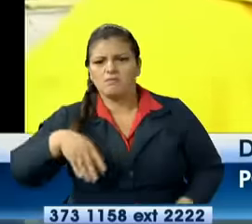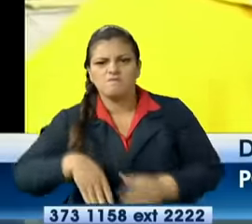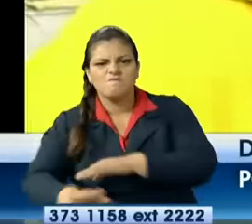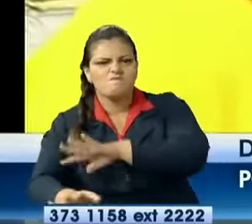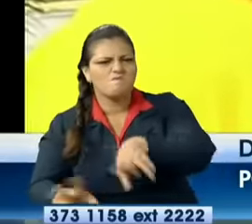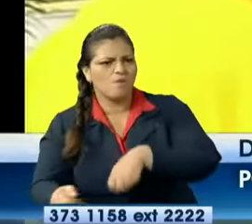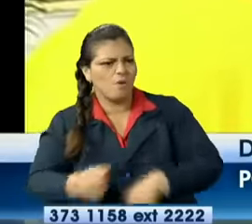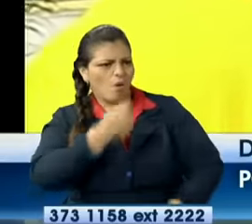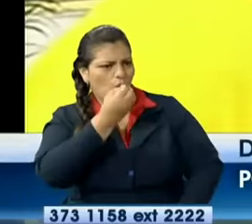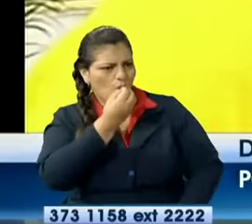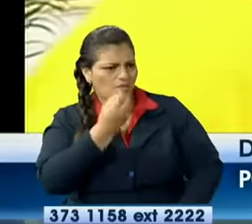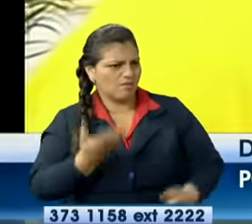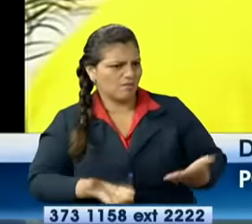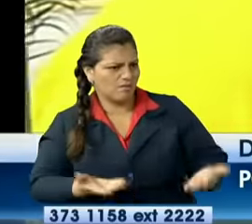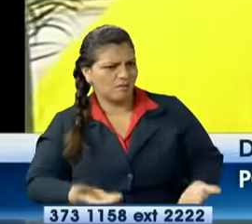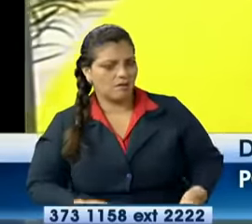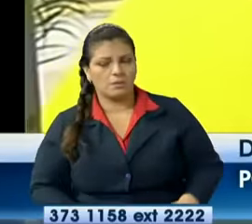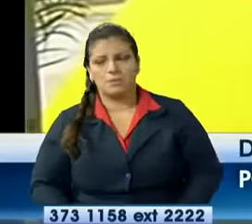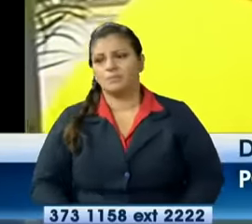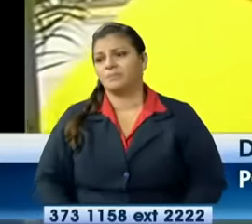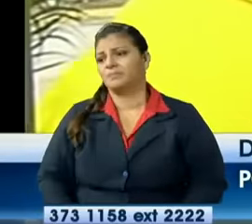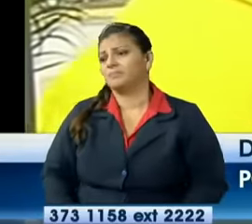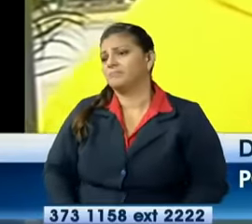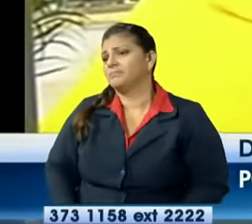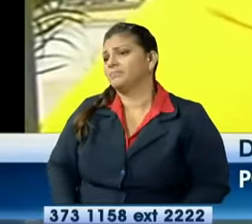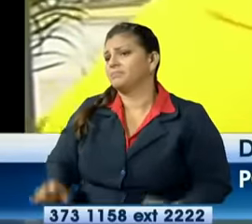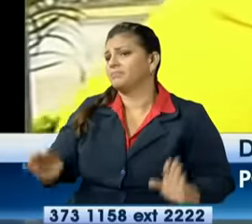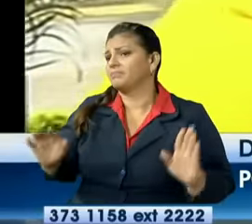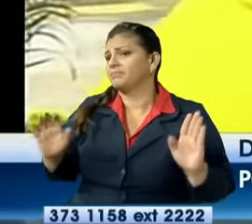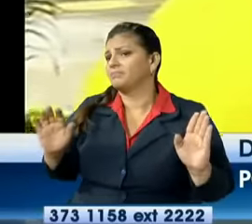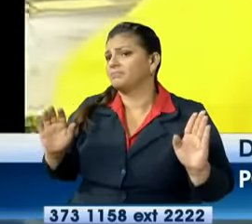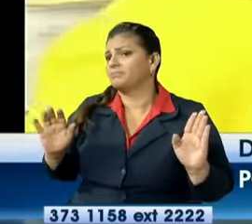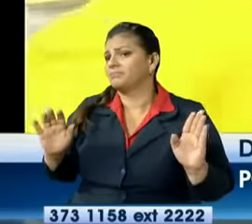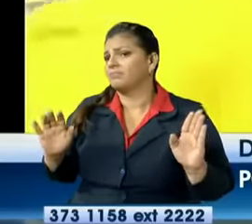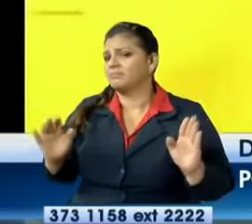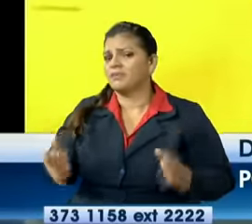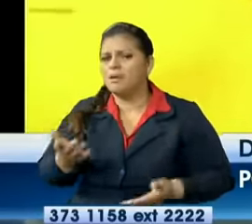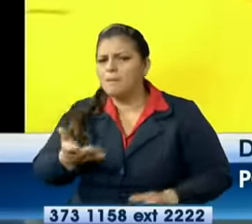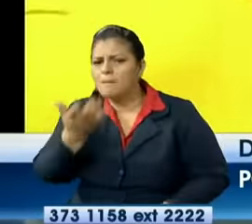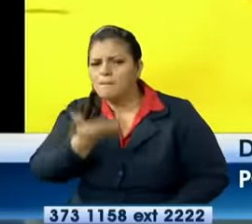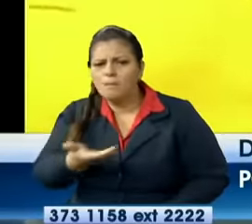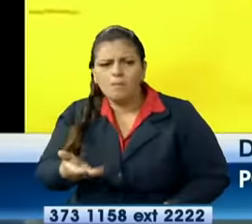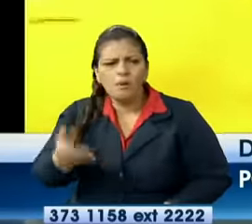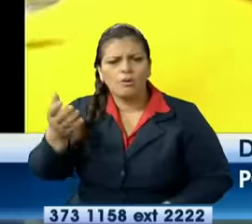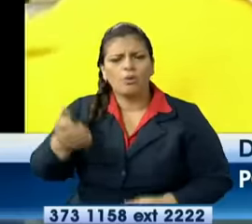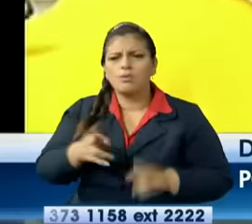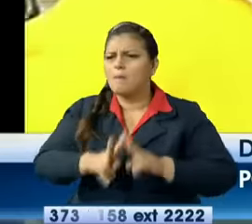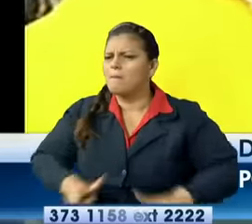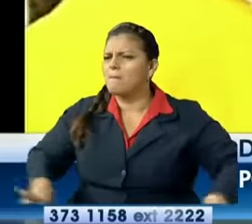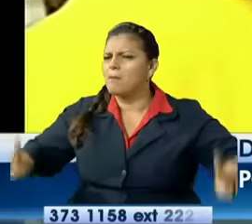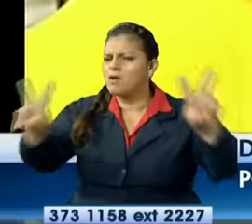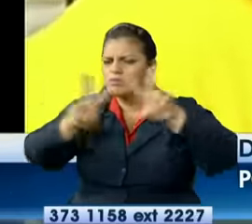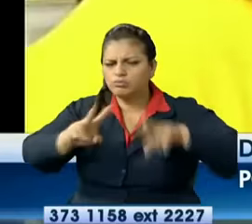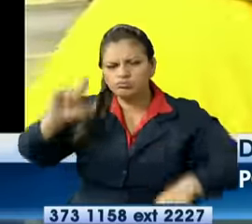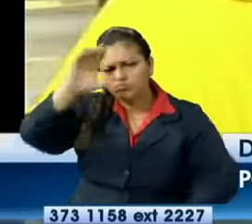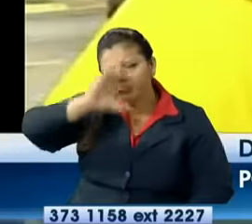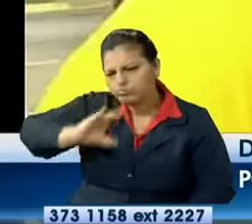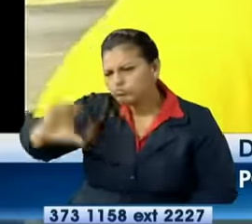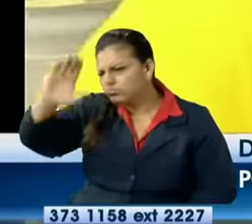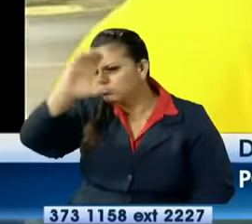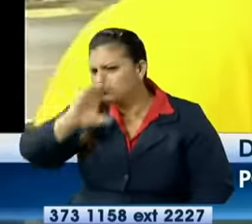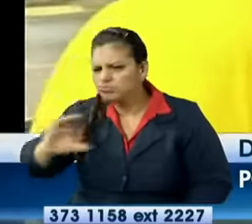Por llevar algo a las casas, han de querer cosas de valor. Sí, creo que solo nomás son cosas de valor que